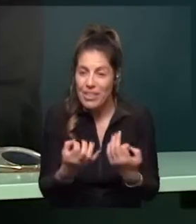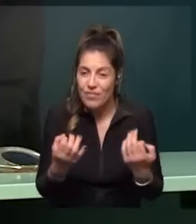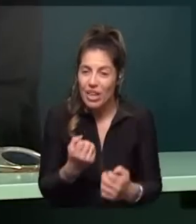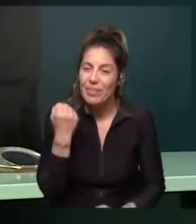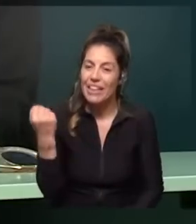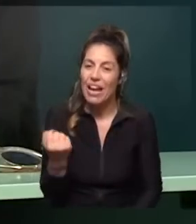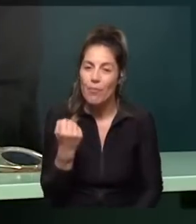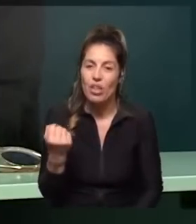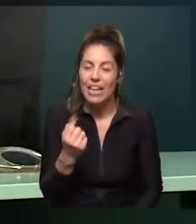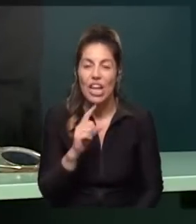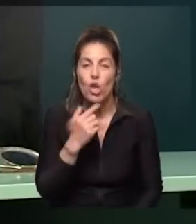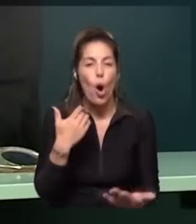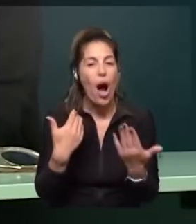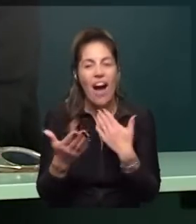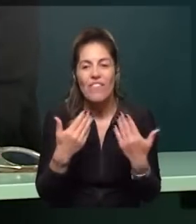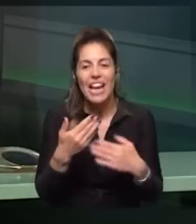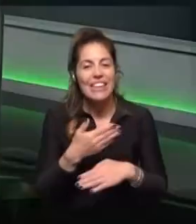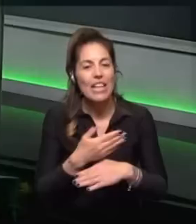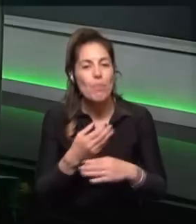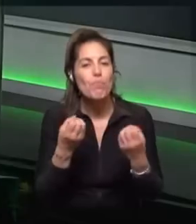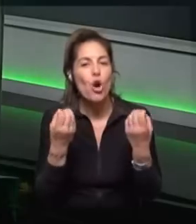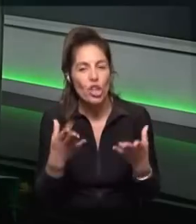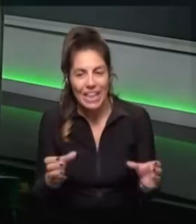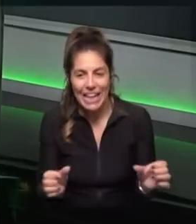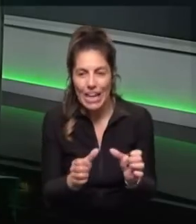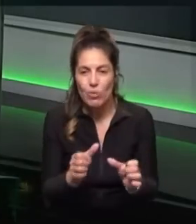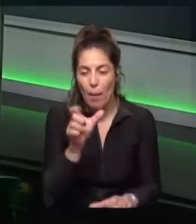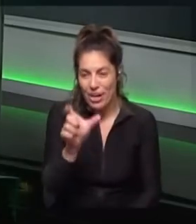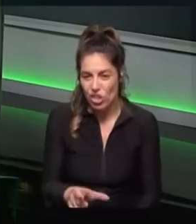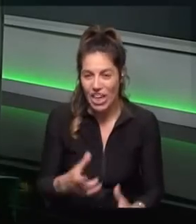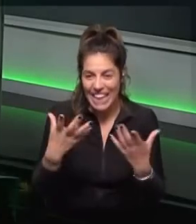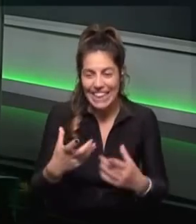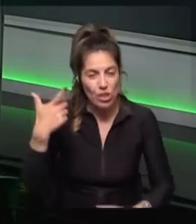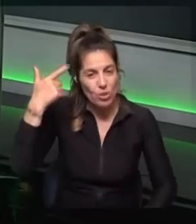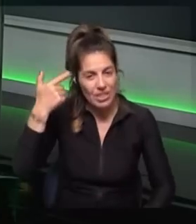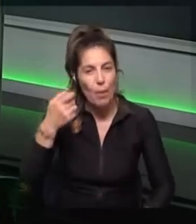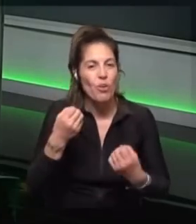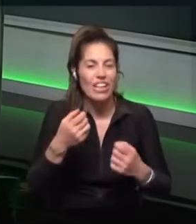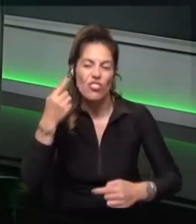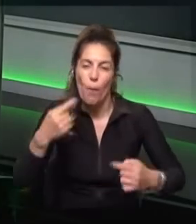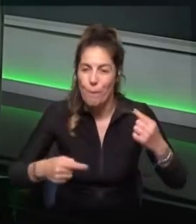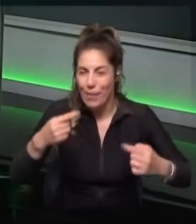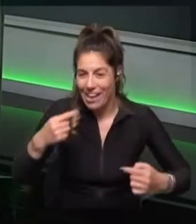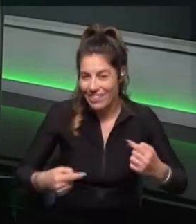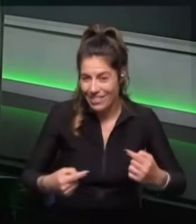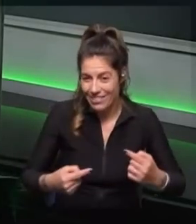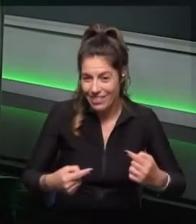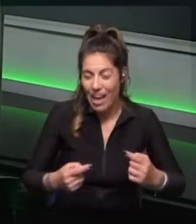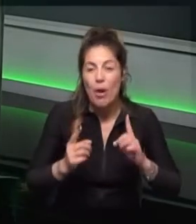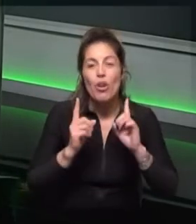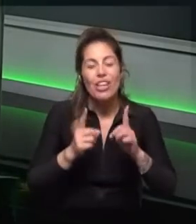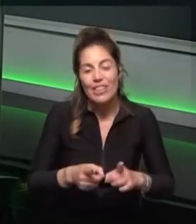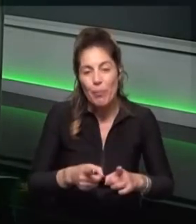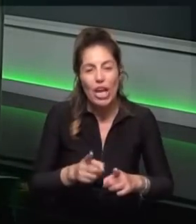no hablar de las causas o de las razones que llevan a una persona a suicidarse entre otras cosas porque suelen ser varias exacto y Porque además